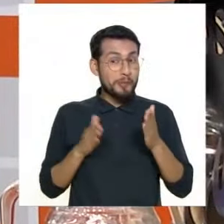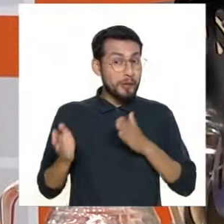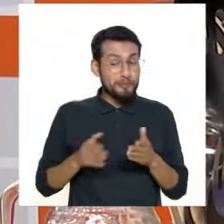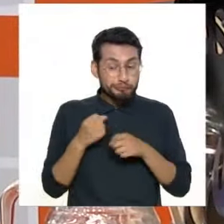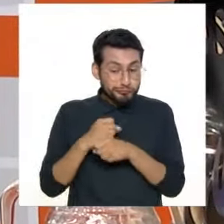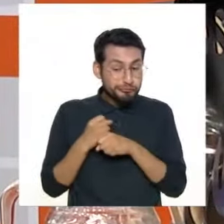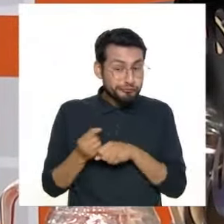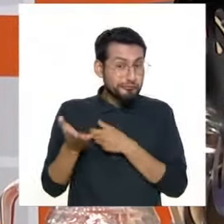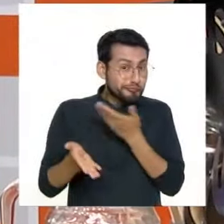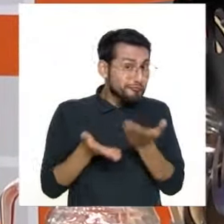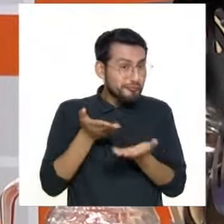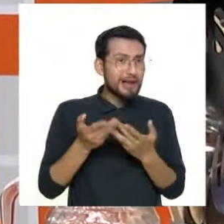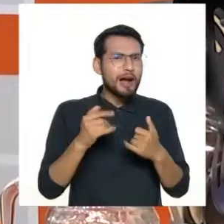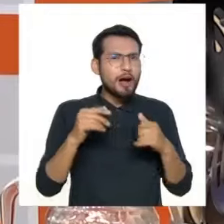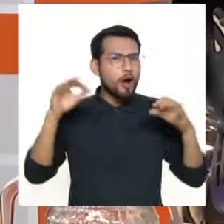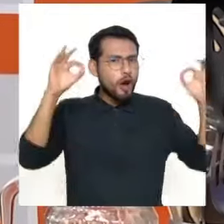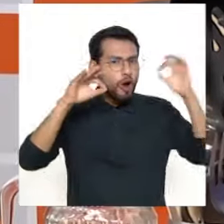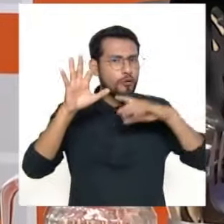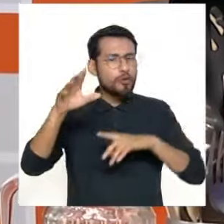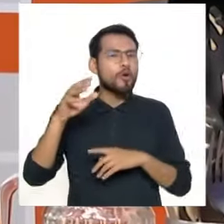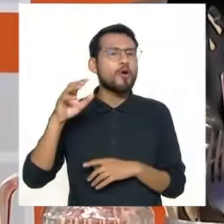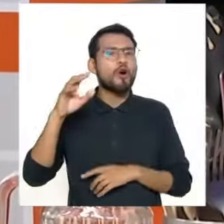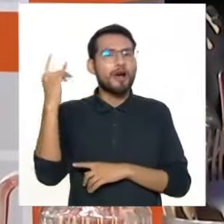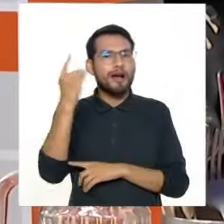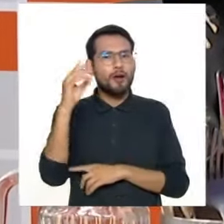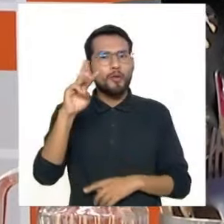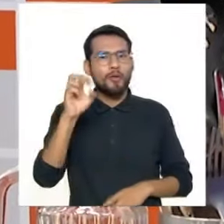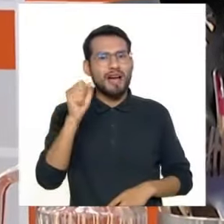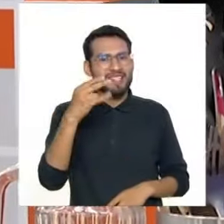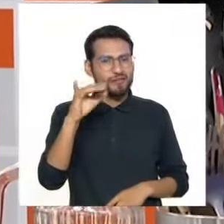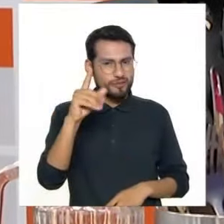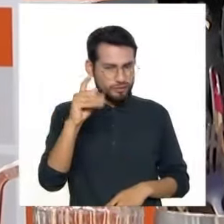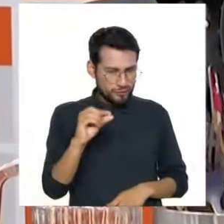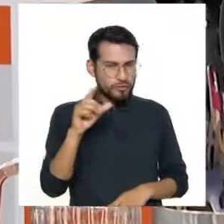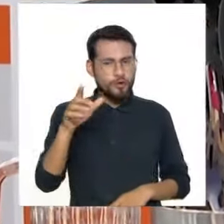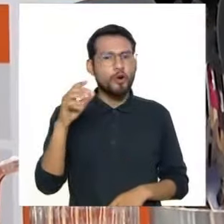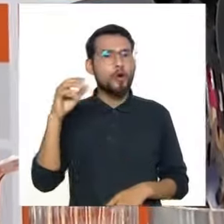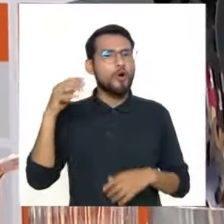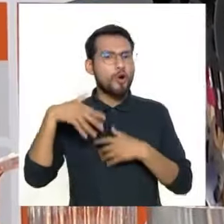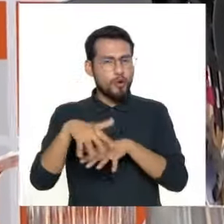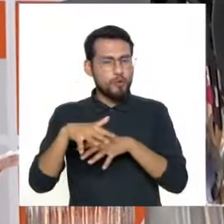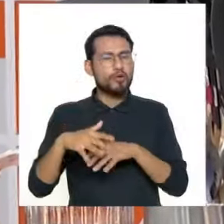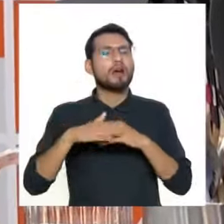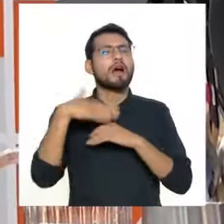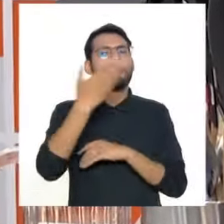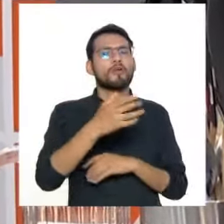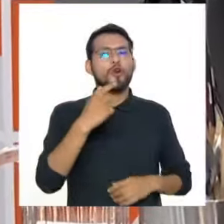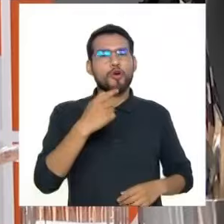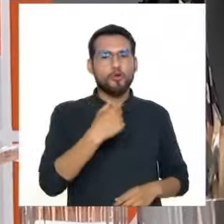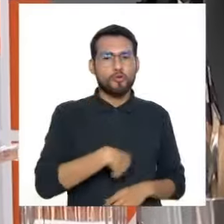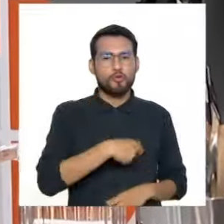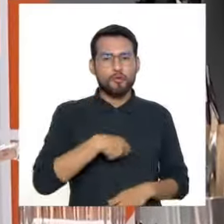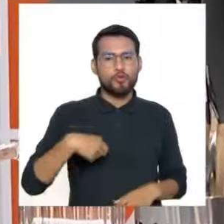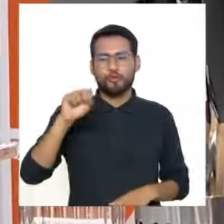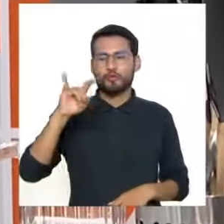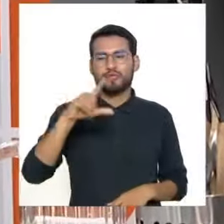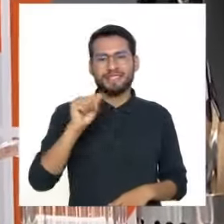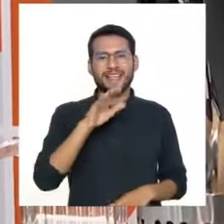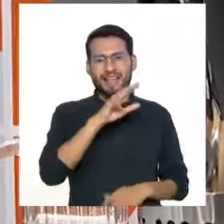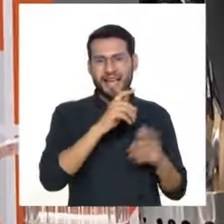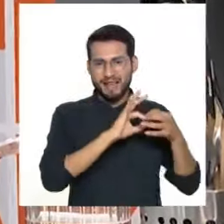producciones preparamos un conto cierto en Washington para julio y me voy de gira a suiza en agosto Así es que estamos un